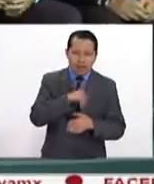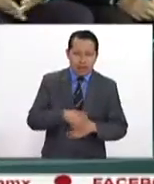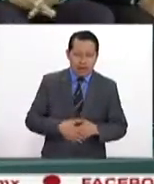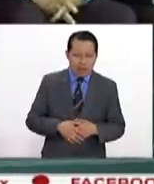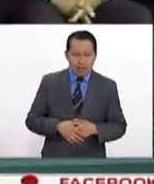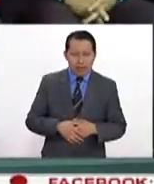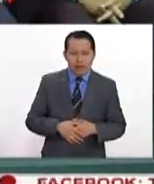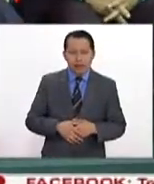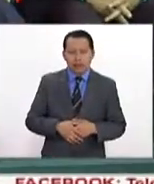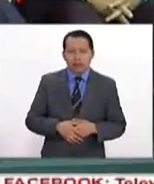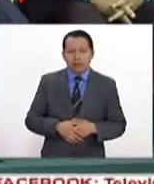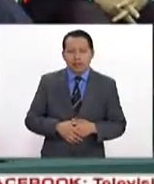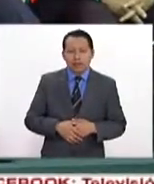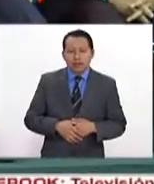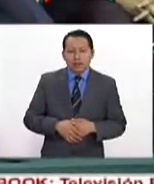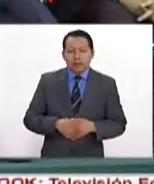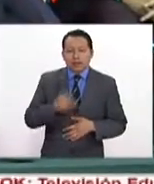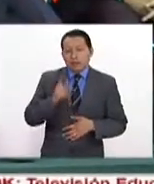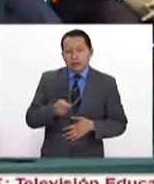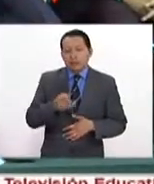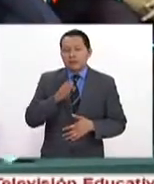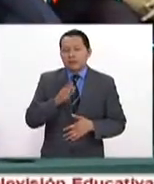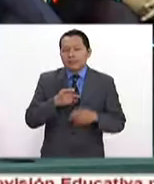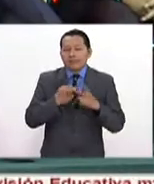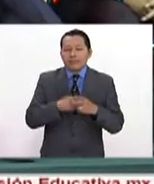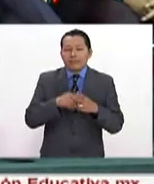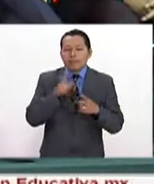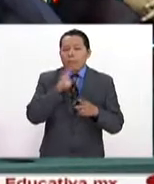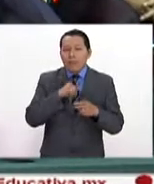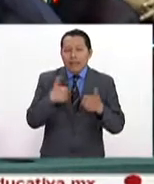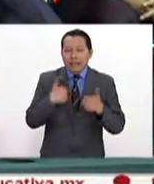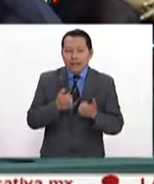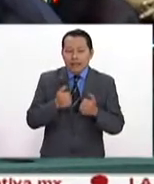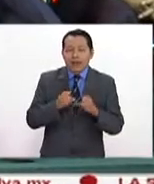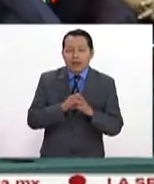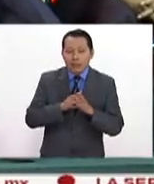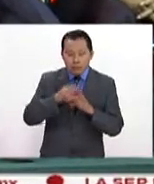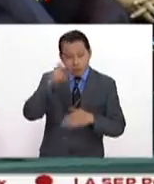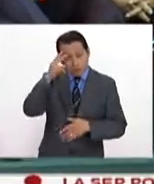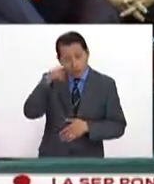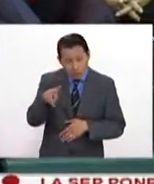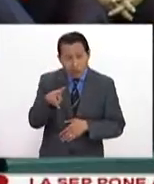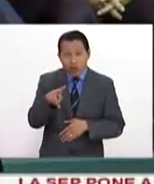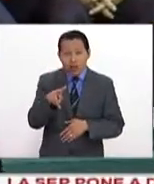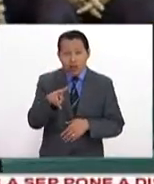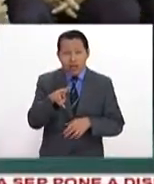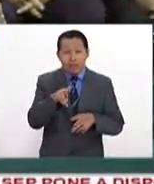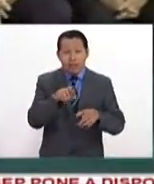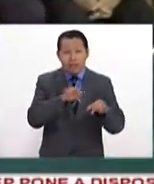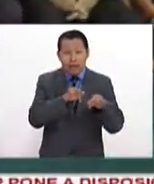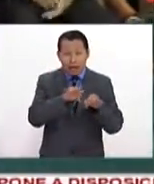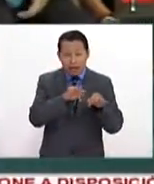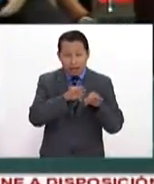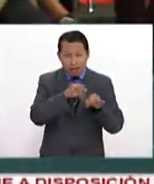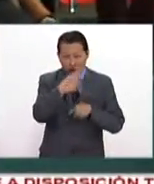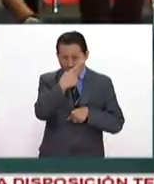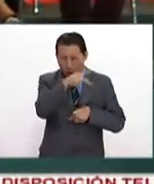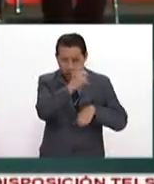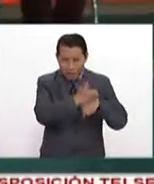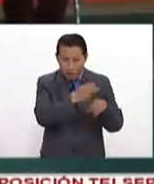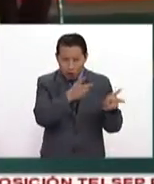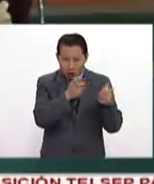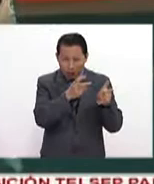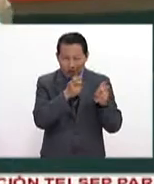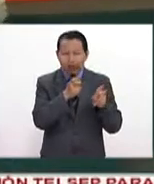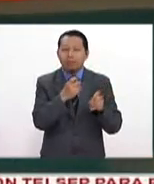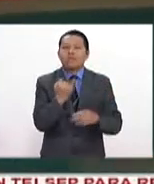Parte por un muy mal entendimiento de que México se ha estado robando los empleos manufactureros de Estados Unidos. O sea, no hay